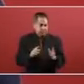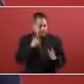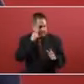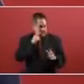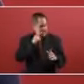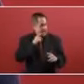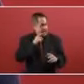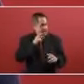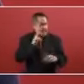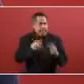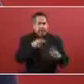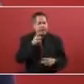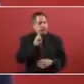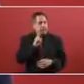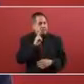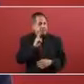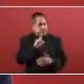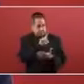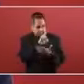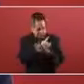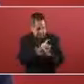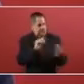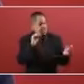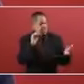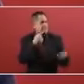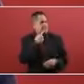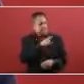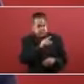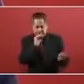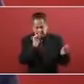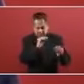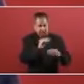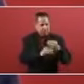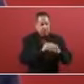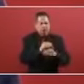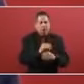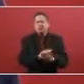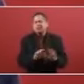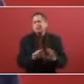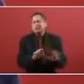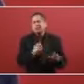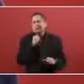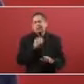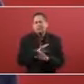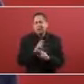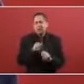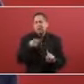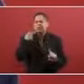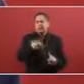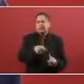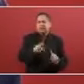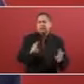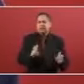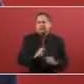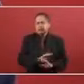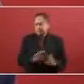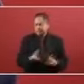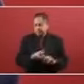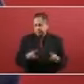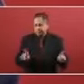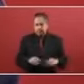apostar solo a la legalidad, porque no es ese el tema